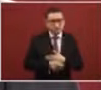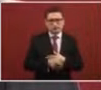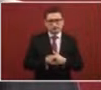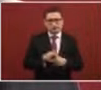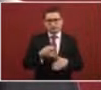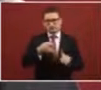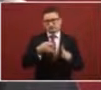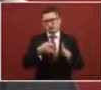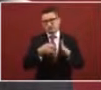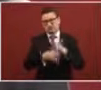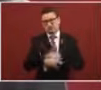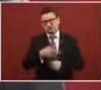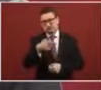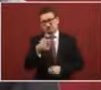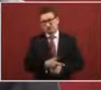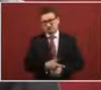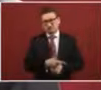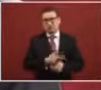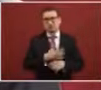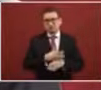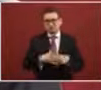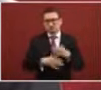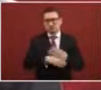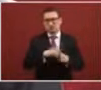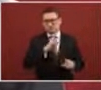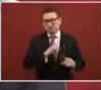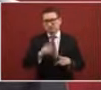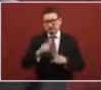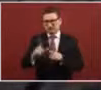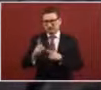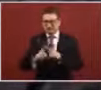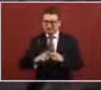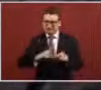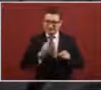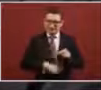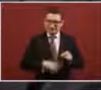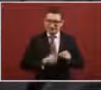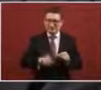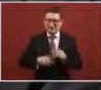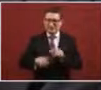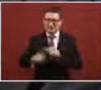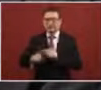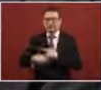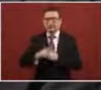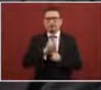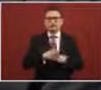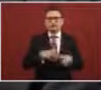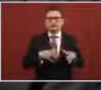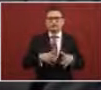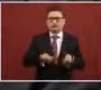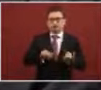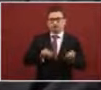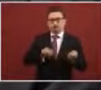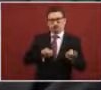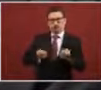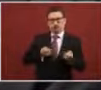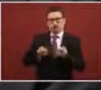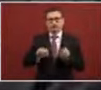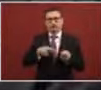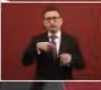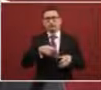significa arrancar de raíz el régimen